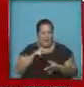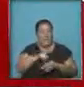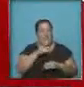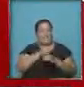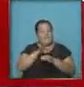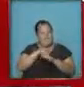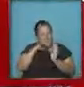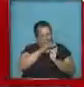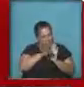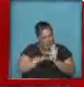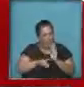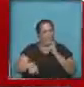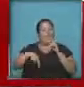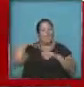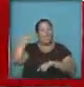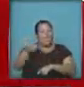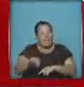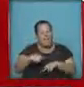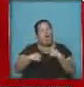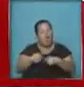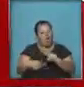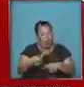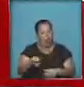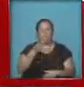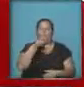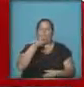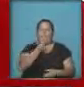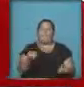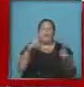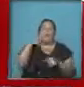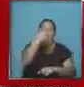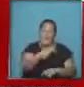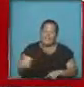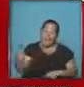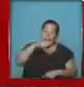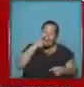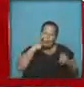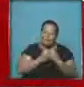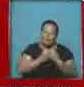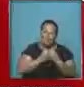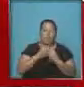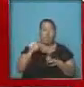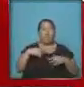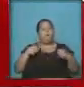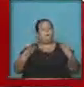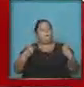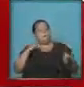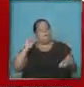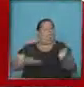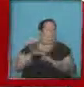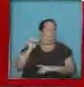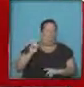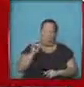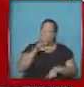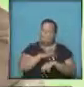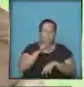que le hemos dado. Y que después que sigan también, si le dicen... Vuelva la semana siguiente para control y dice, ah, no, yo ya me siento bien. es